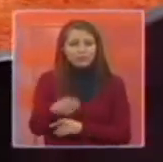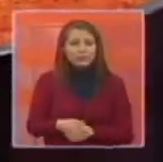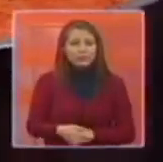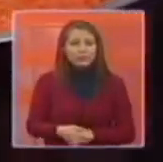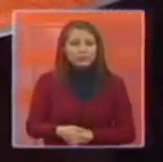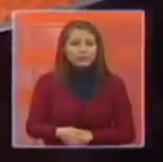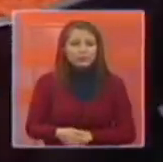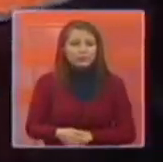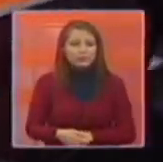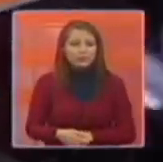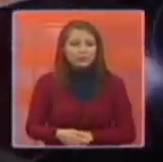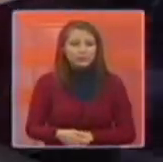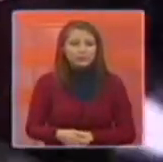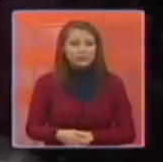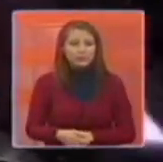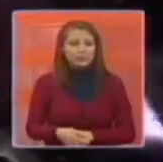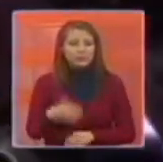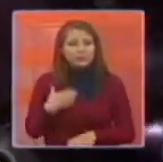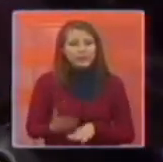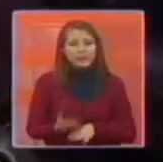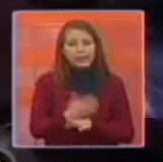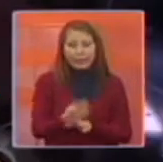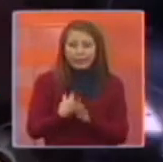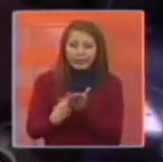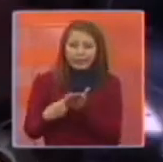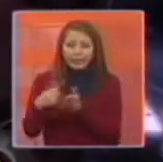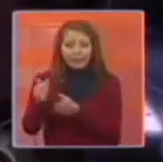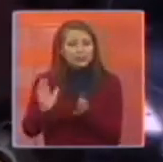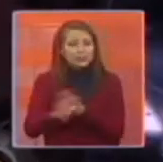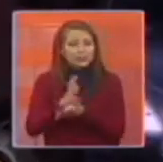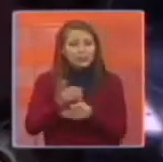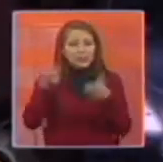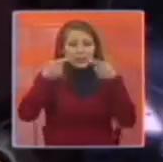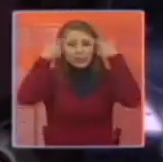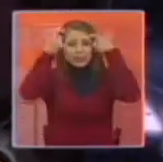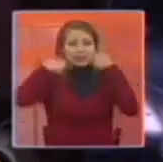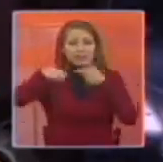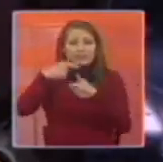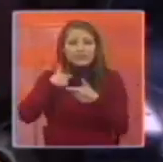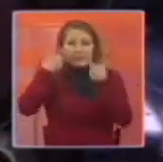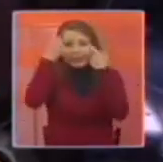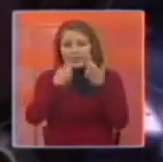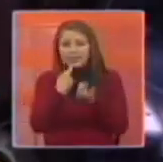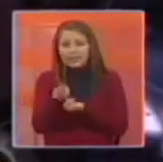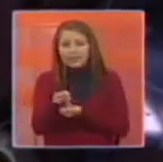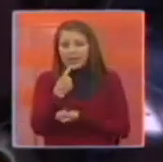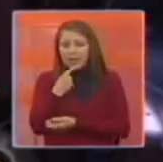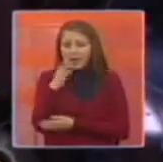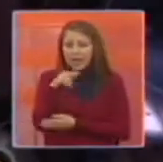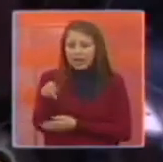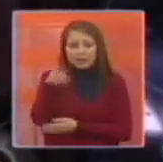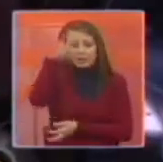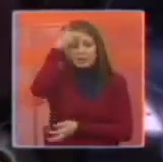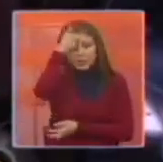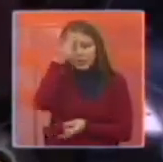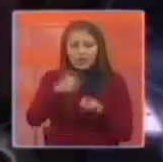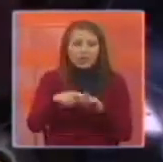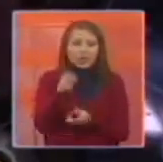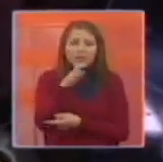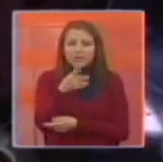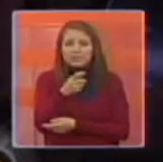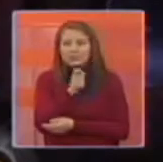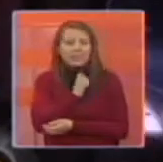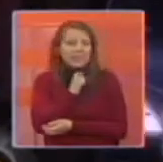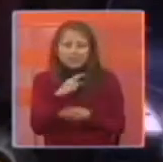Que una vez ya conté yo esta historia, que estuve en un debate en una escuela de chefs, donde los chefs decían que estos ají peruanos, ají para seco, como